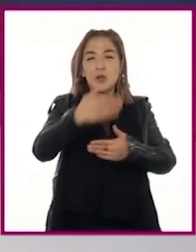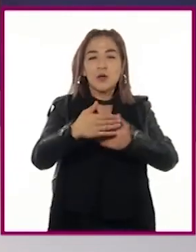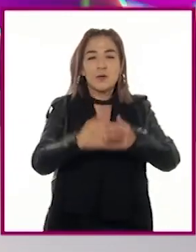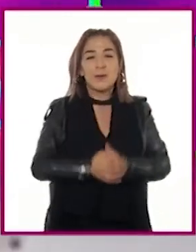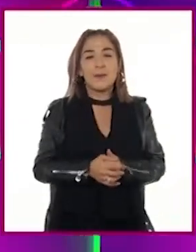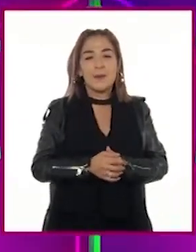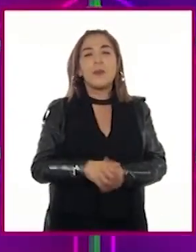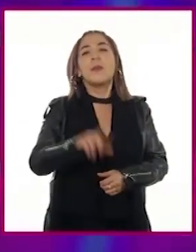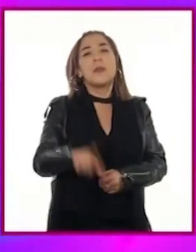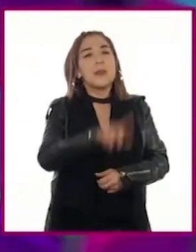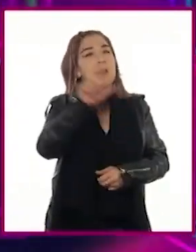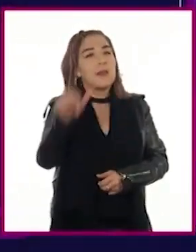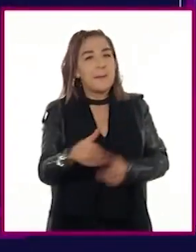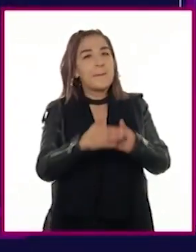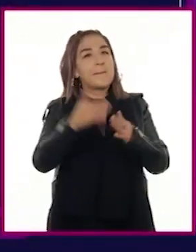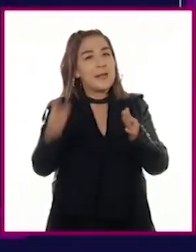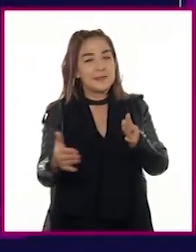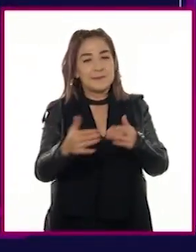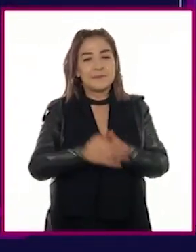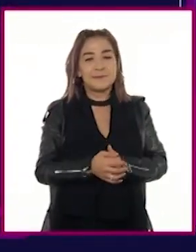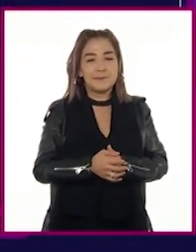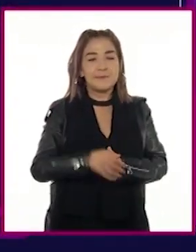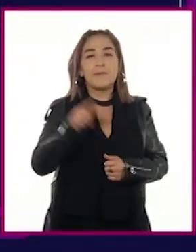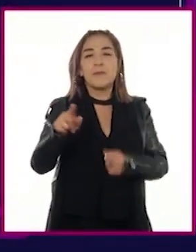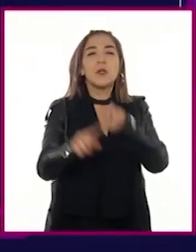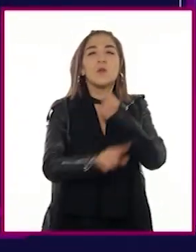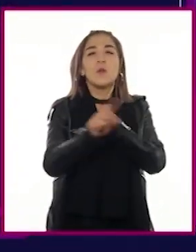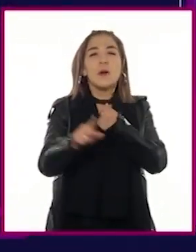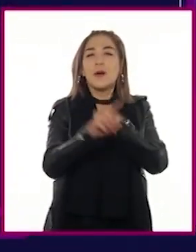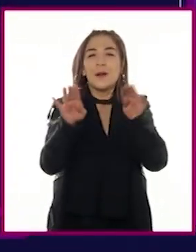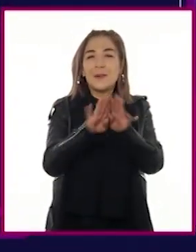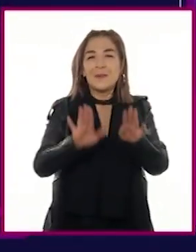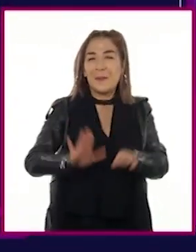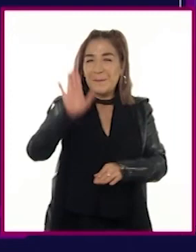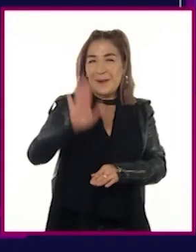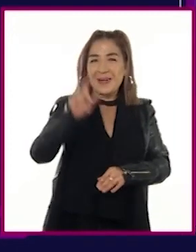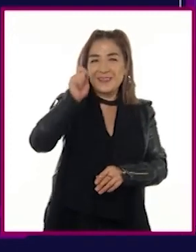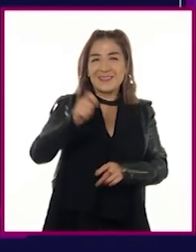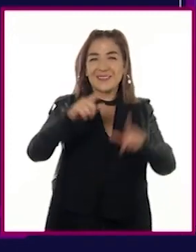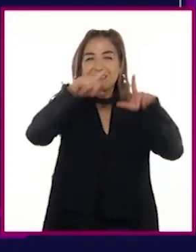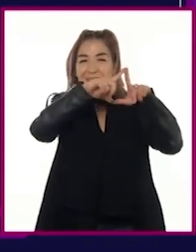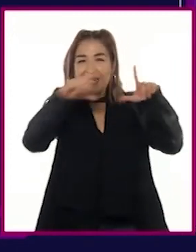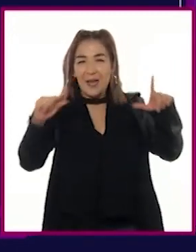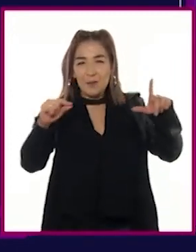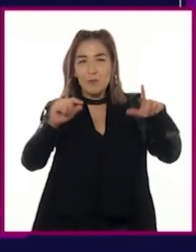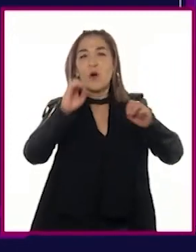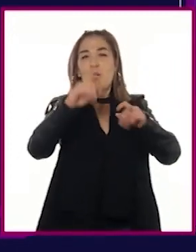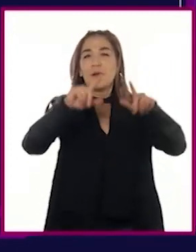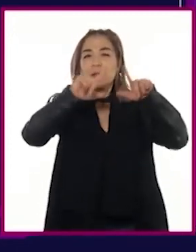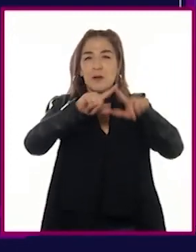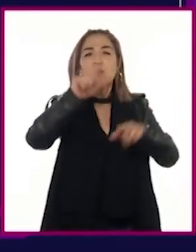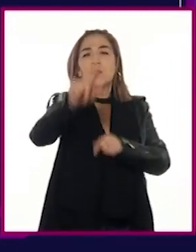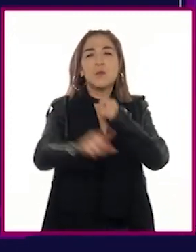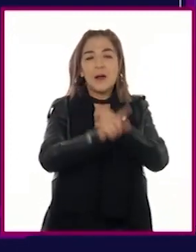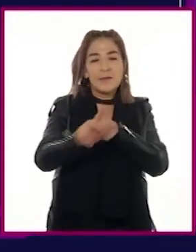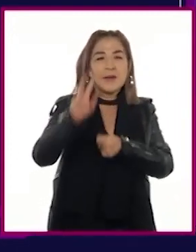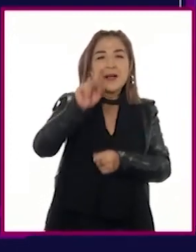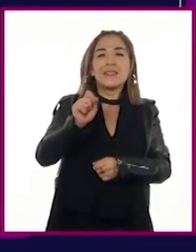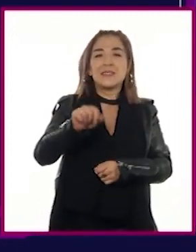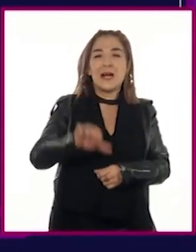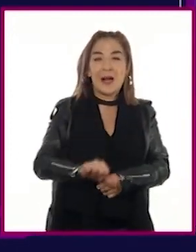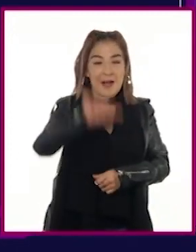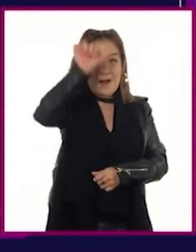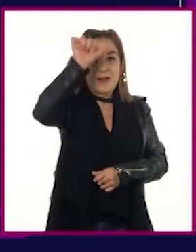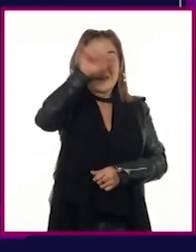conceptos posteriores. En los problemas de semejanza de triángulos, cuando un problema menciona la relación entre la altura de